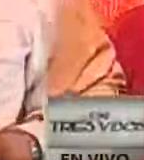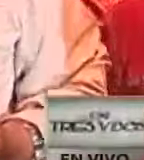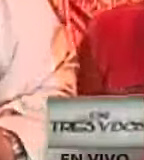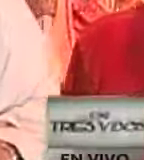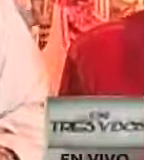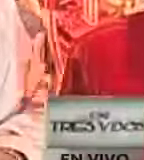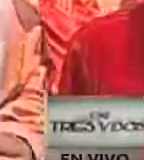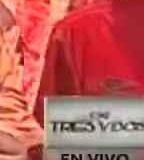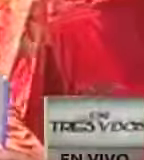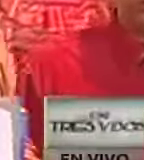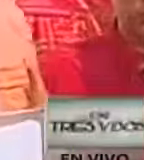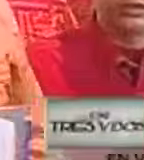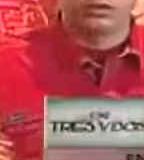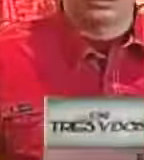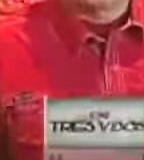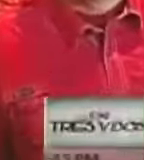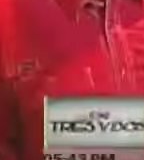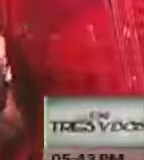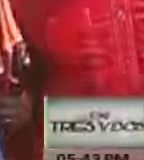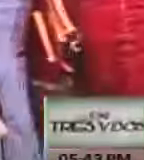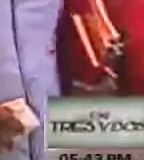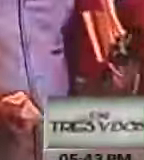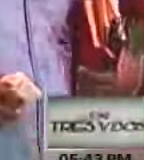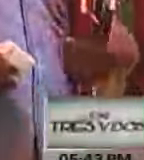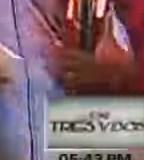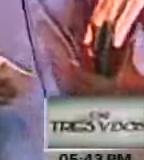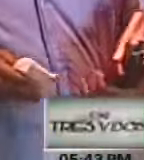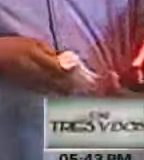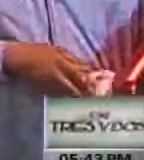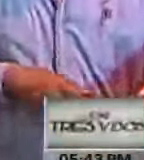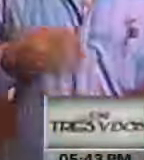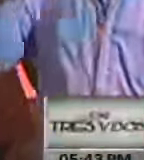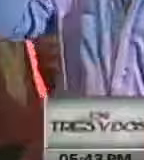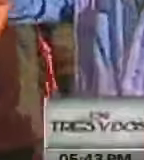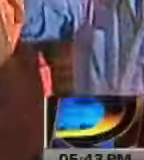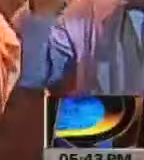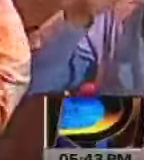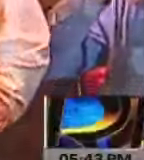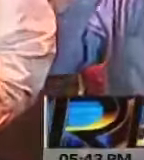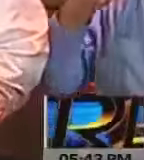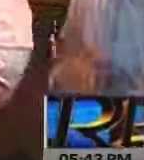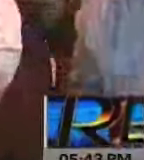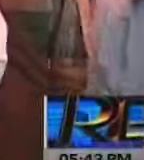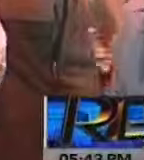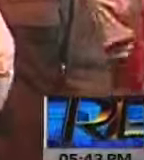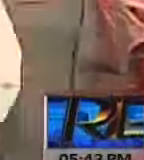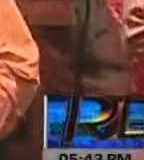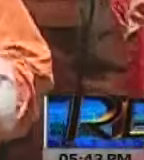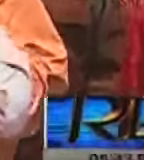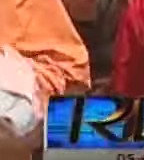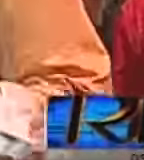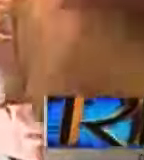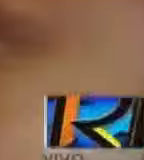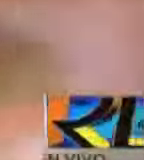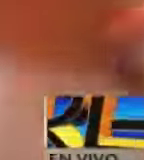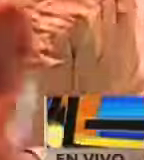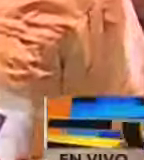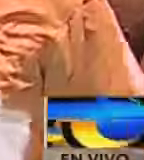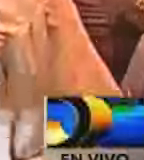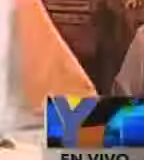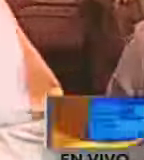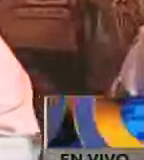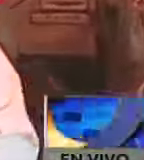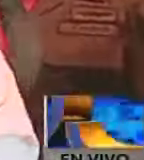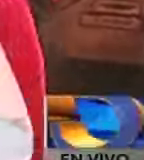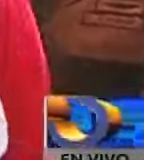específicamente, en el complejo petroquímico Ana María Campos, ubicado en el municipio Miranda, la costa oriental del Estado